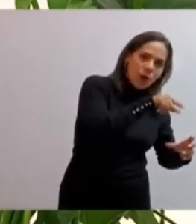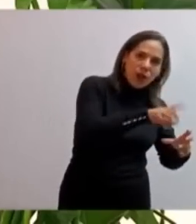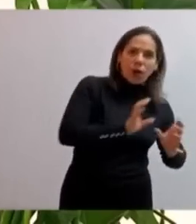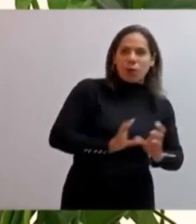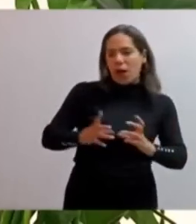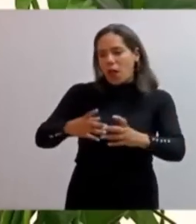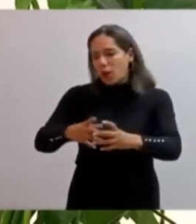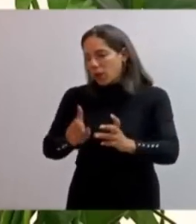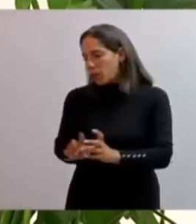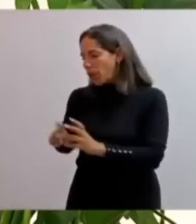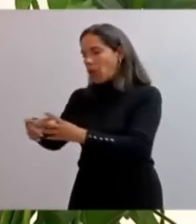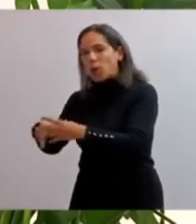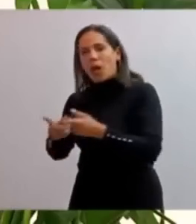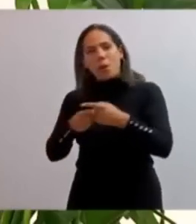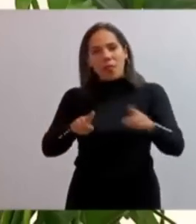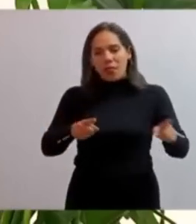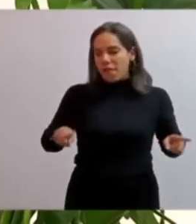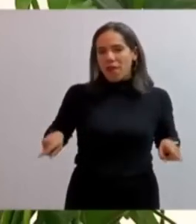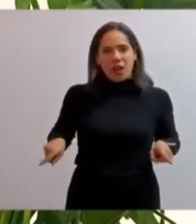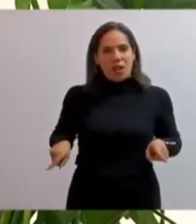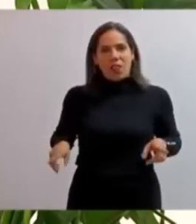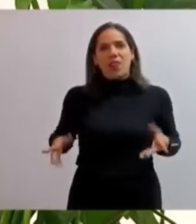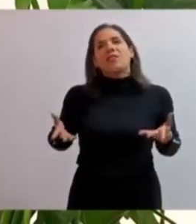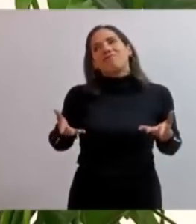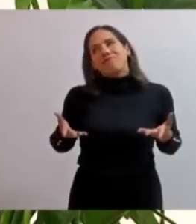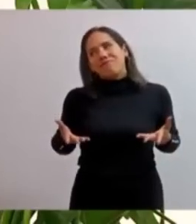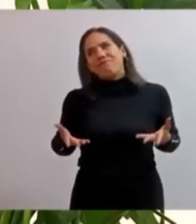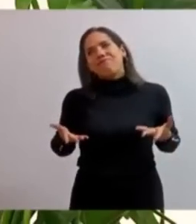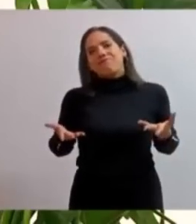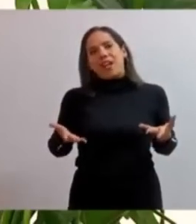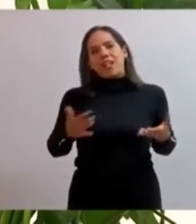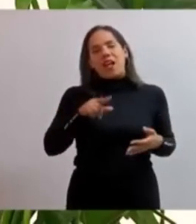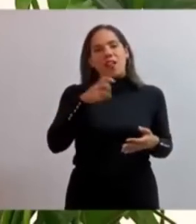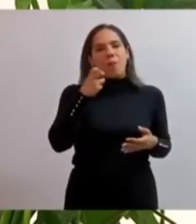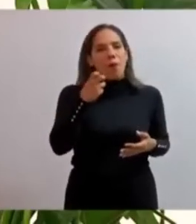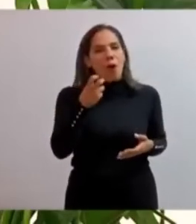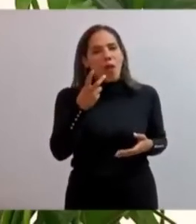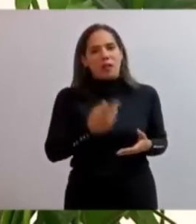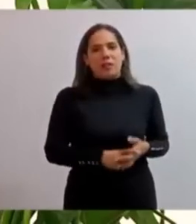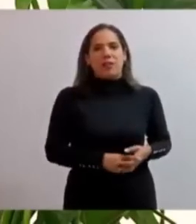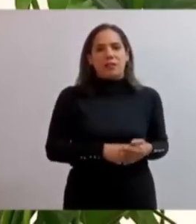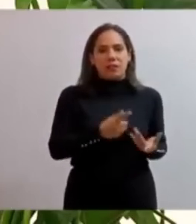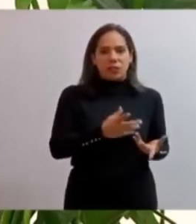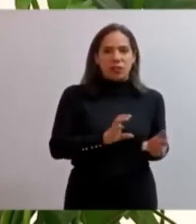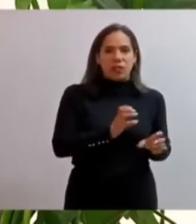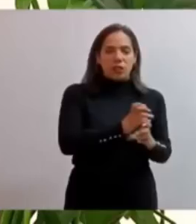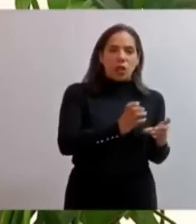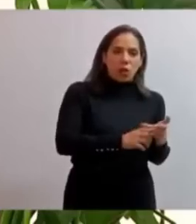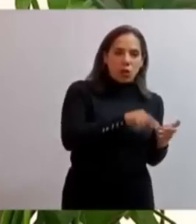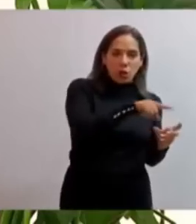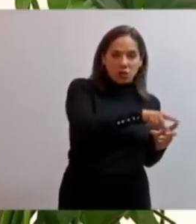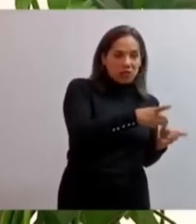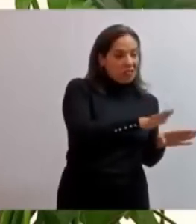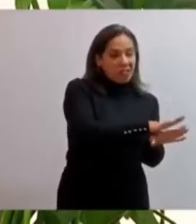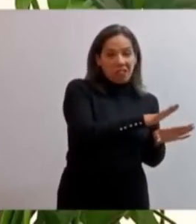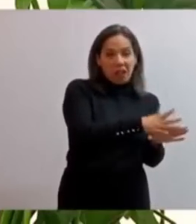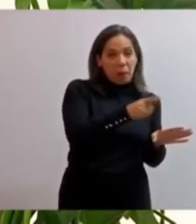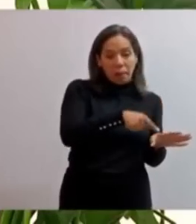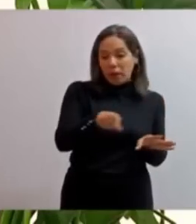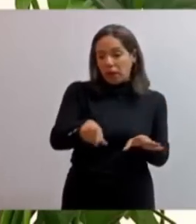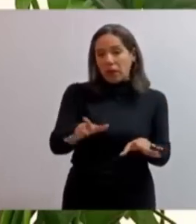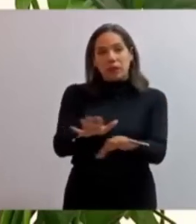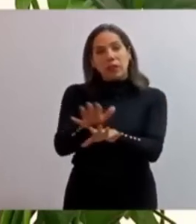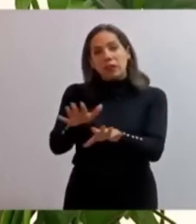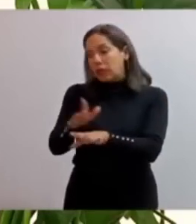probablemente la comunidad estudiantil tampoco es igual y probablemente algunas cosas del contexto